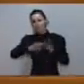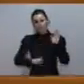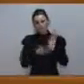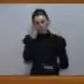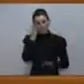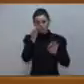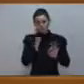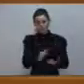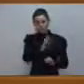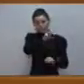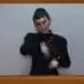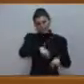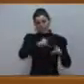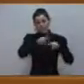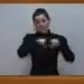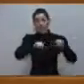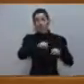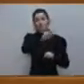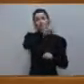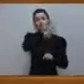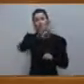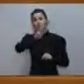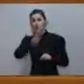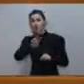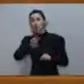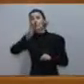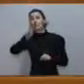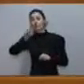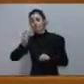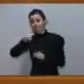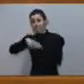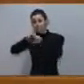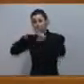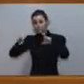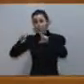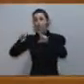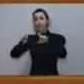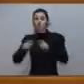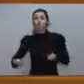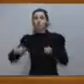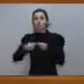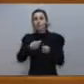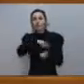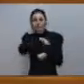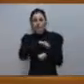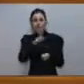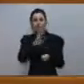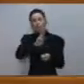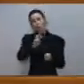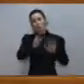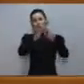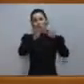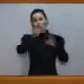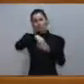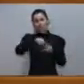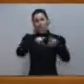estos 34 empleados del Principado, 26 pertenecen a Traxatec, filial de la empresa pública estatal, y los otros ocho eran trabajadores de Traxa.